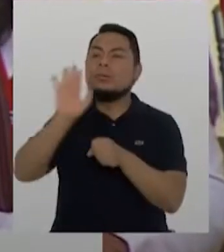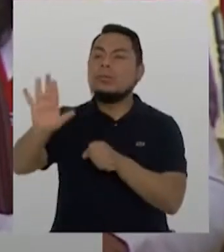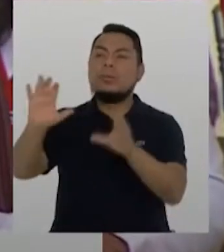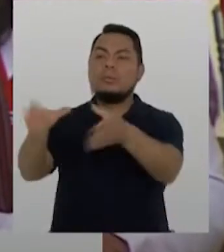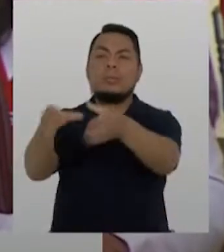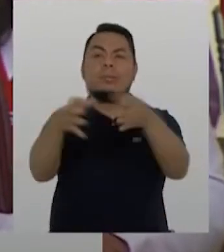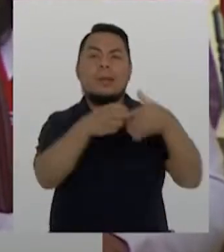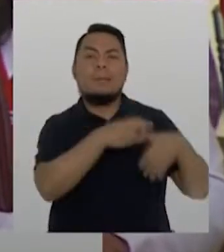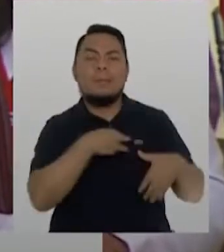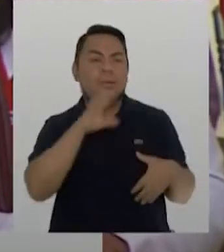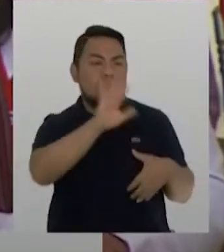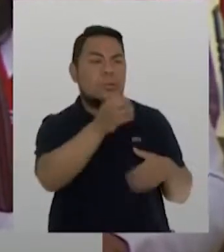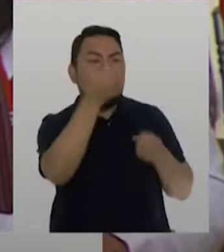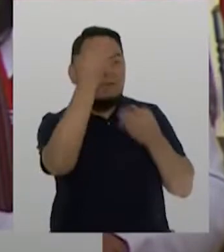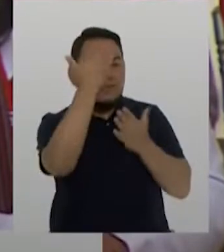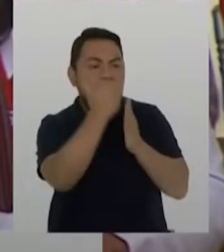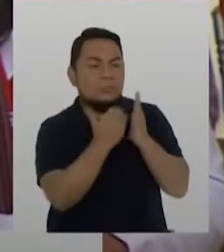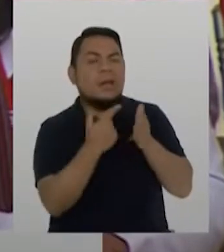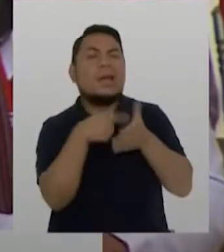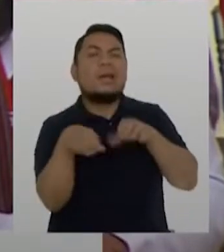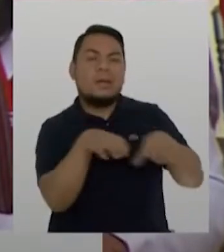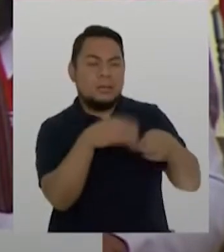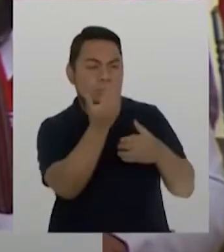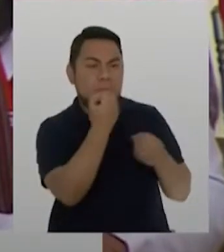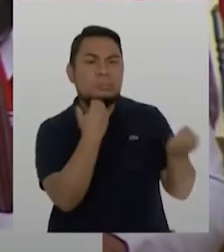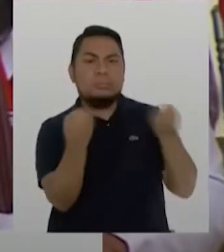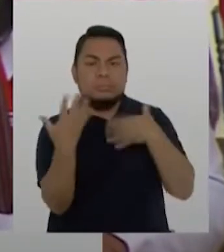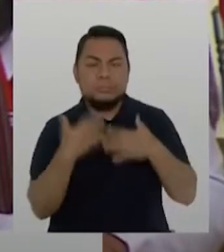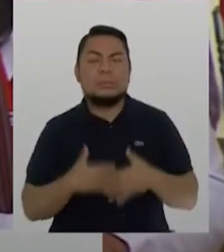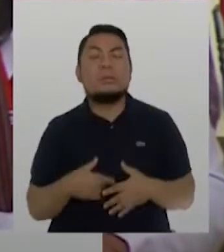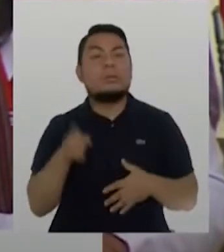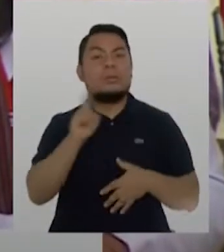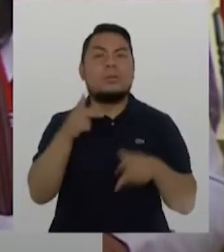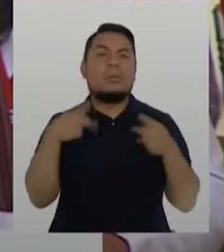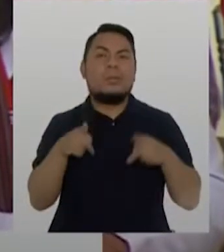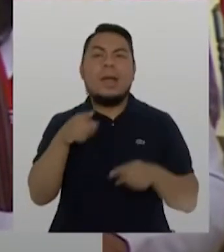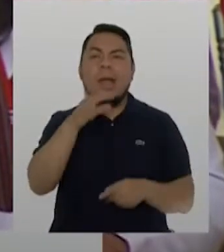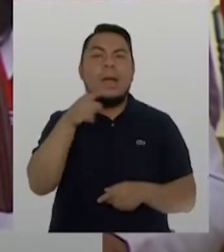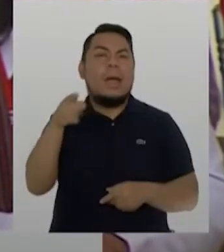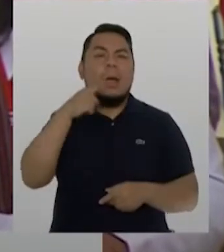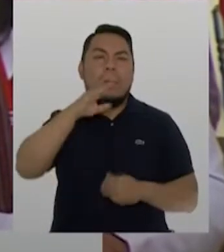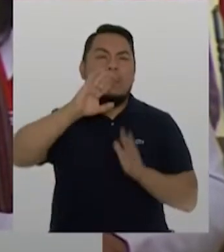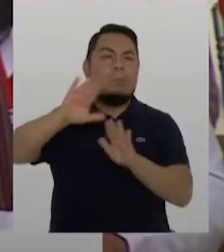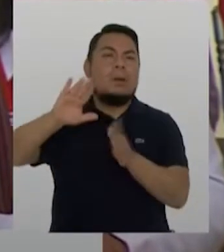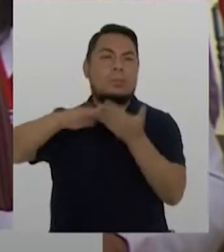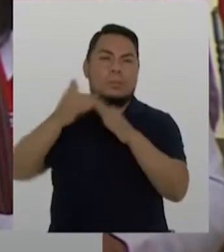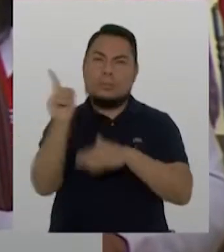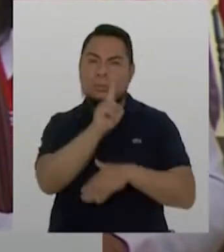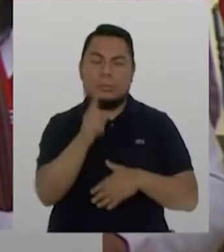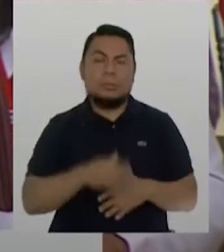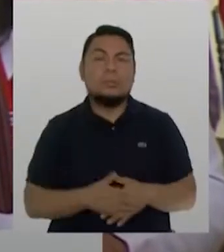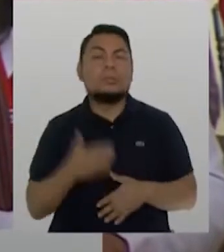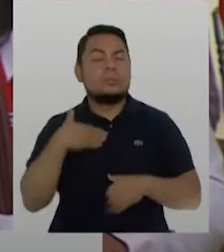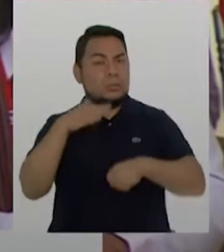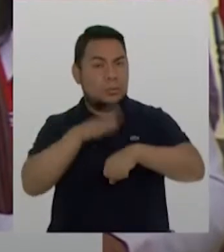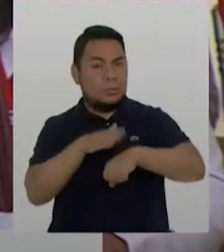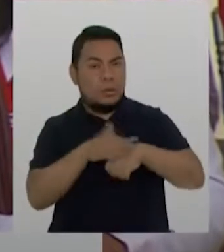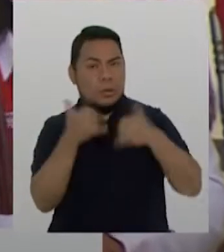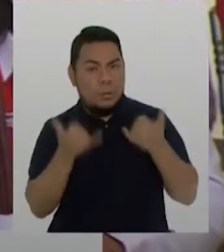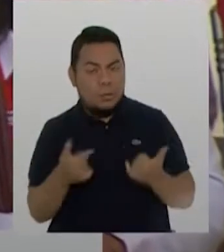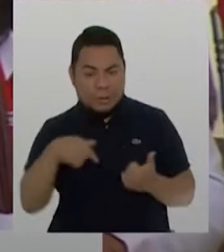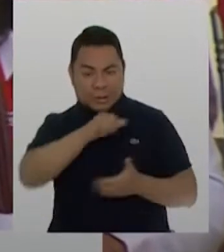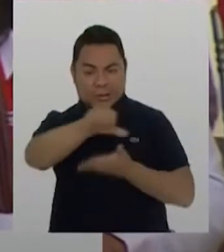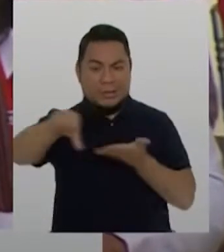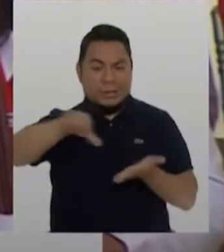sectores y no tenemos que permitir callar al pueblo exhorto desde aquí en esta plaza